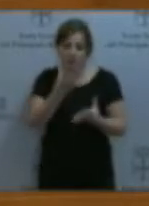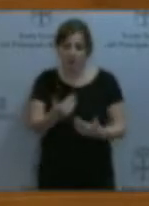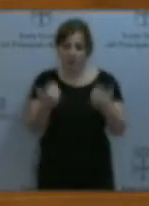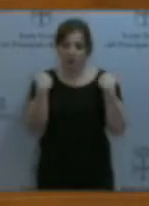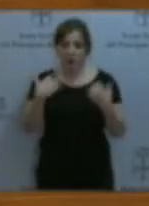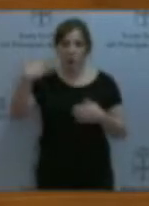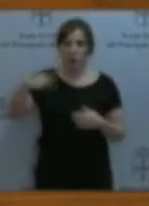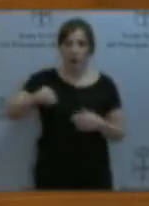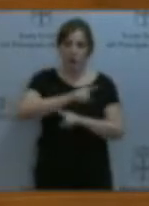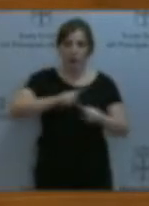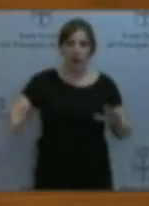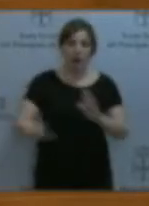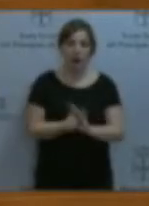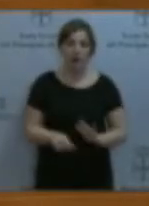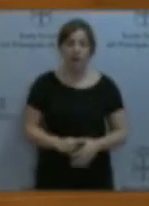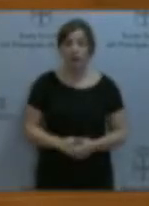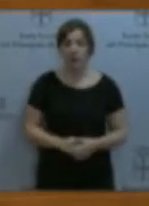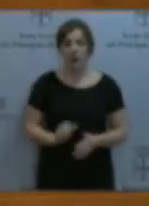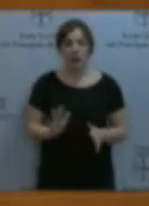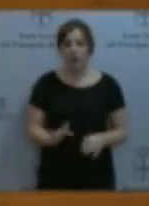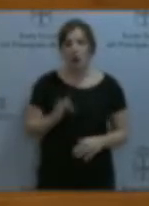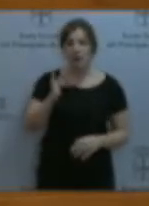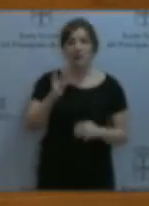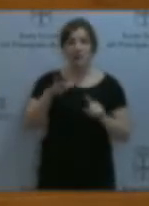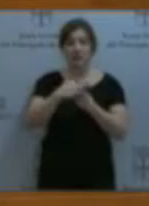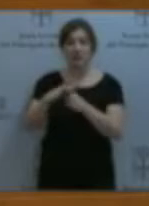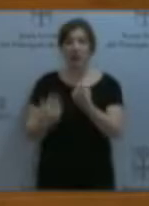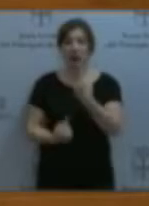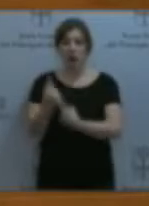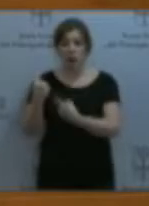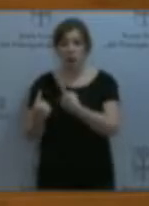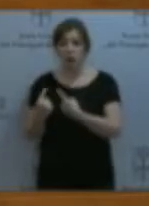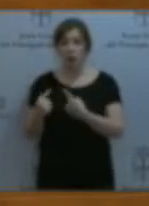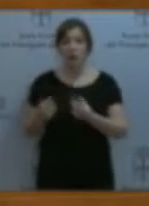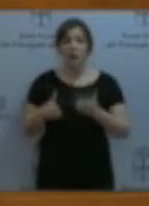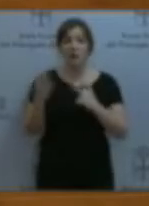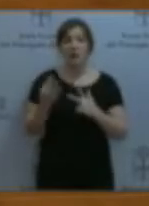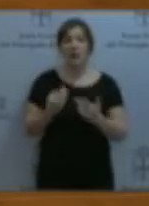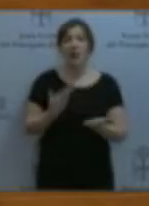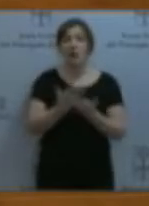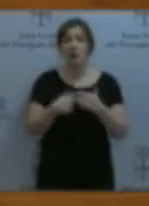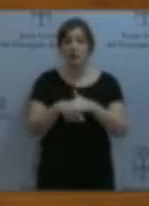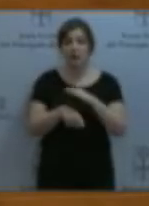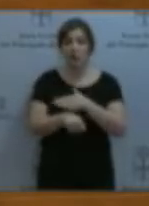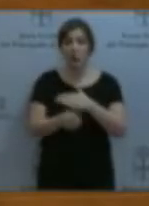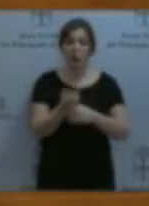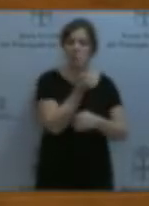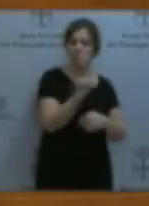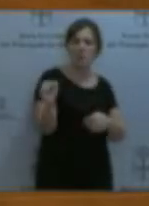públicas prohibida por la ley. Pero es que, además, en algunos casos se permiten encomiendas de gestión en clara rebeldía